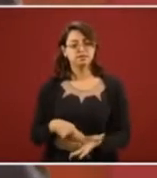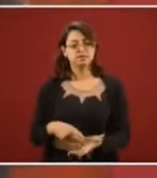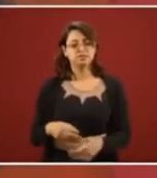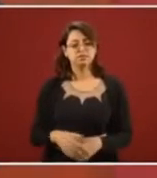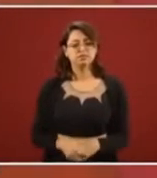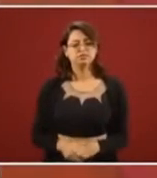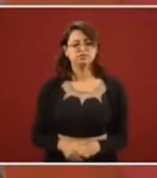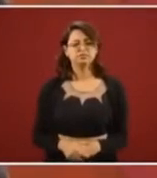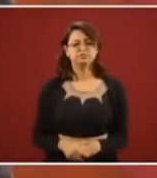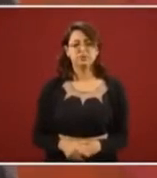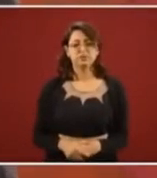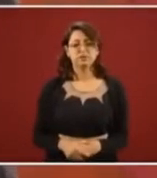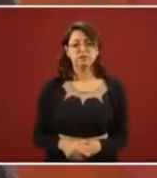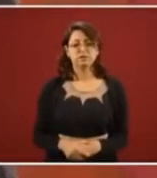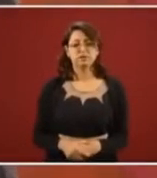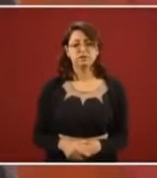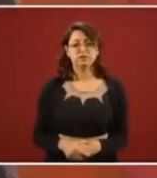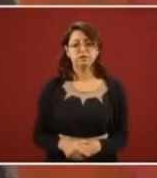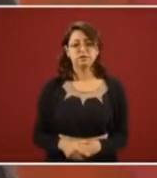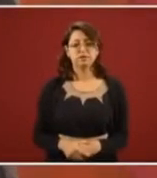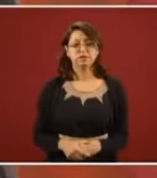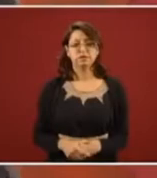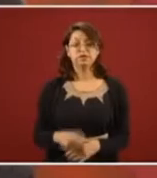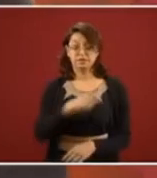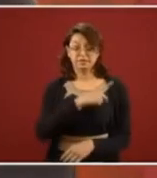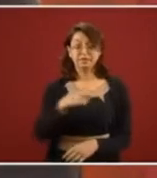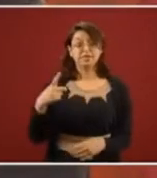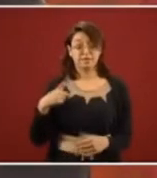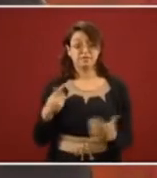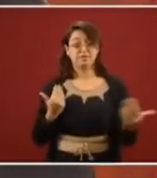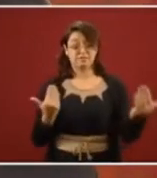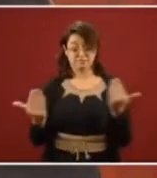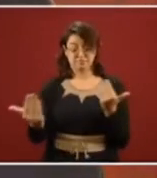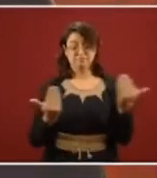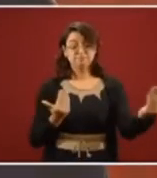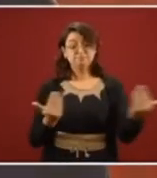así hay que medirlo en de agüimes r